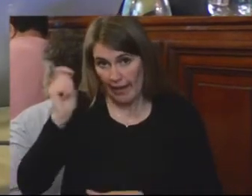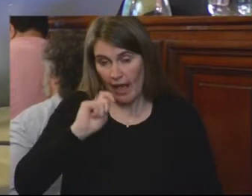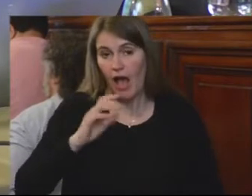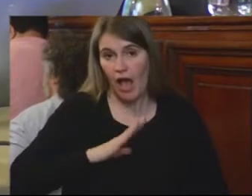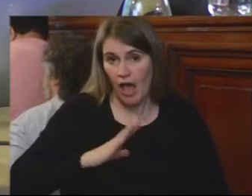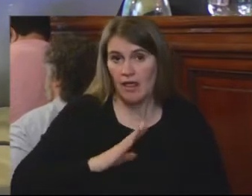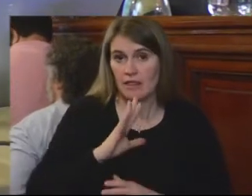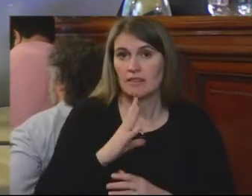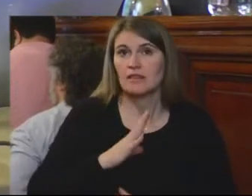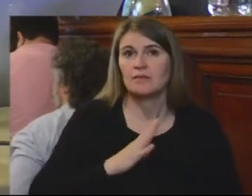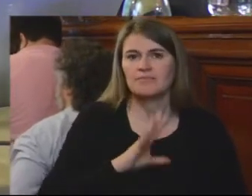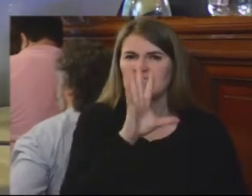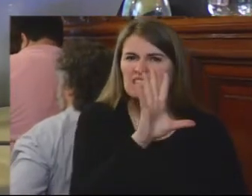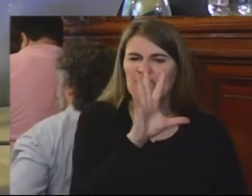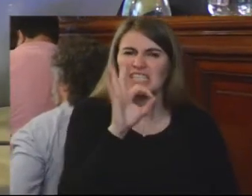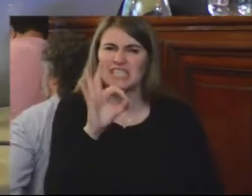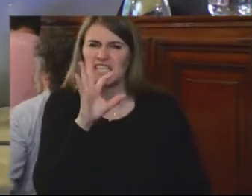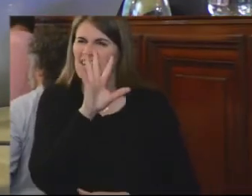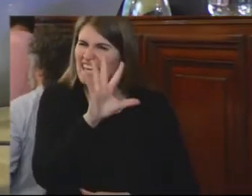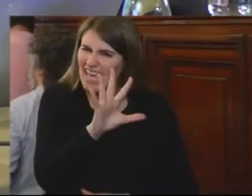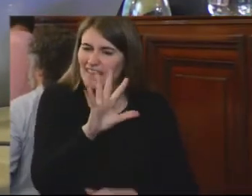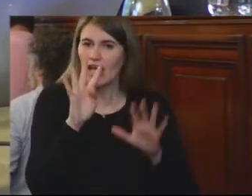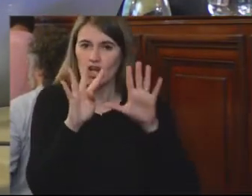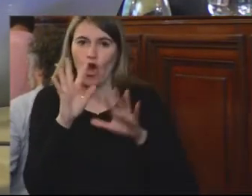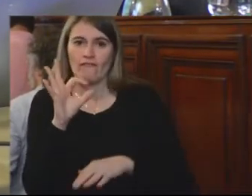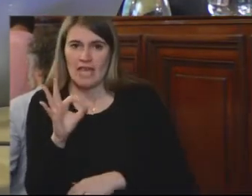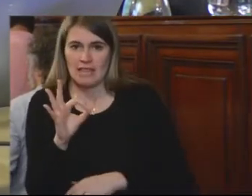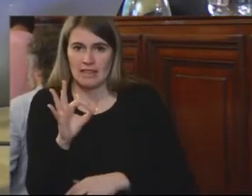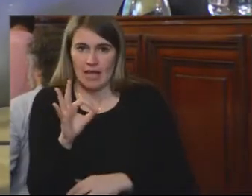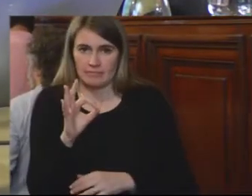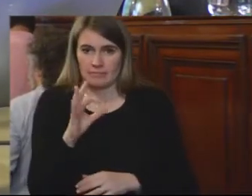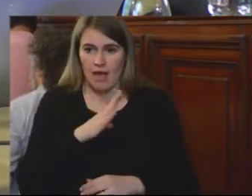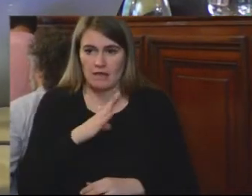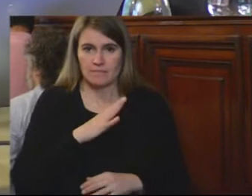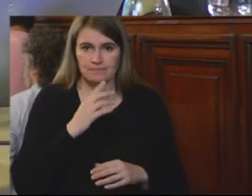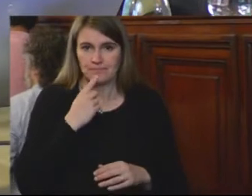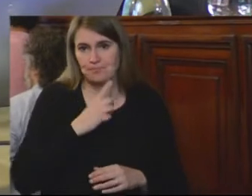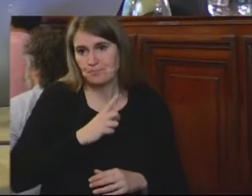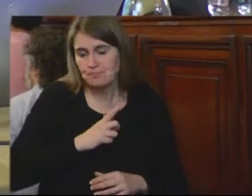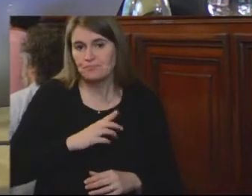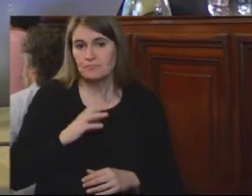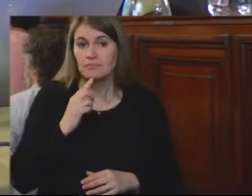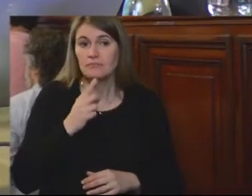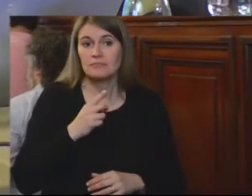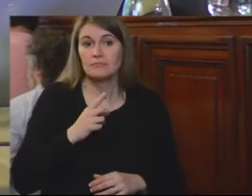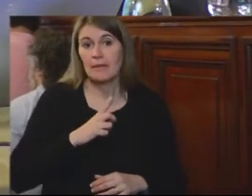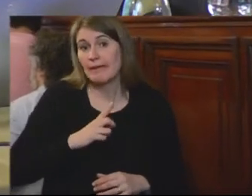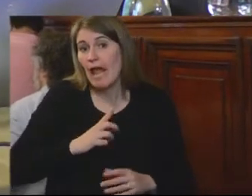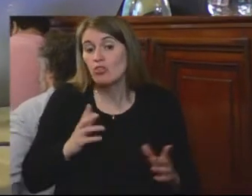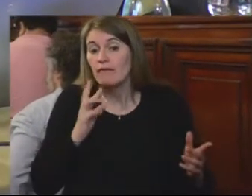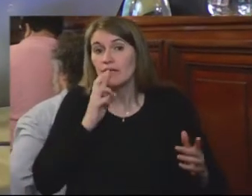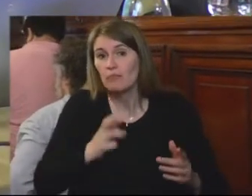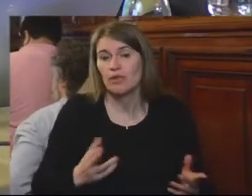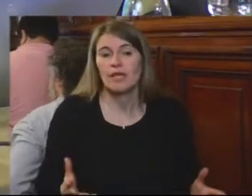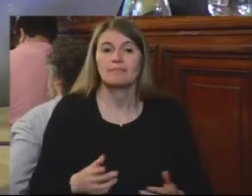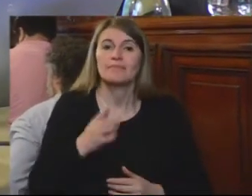500 cerca de 590 causas en trámites por delito de lesa humanidad lejos del desmantelamiento de arios vinculados con el proceso de memoria verdad